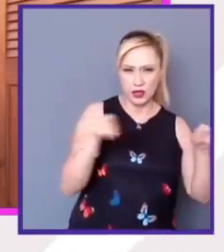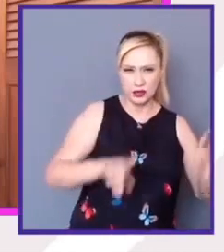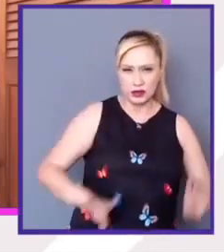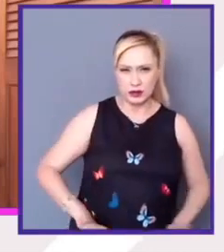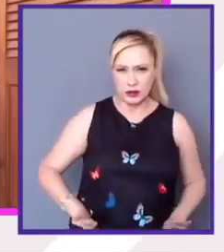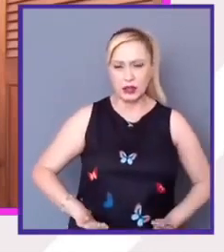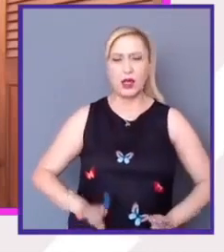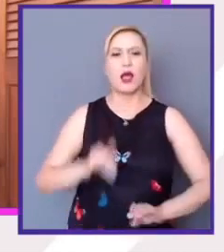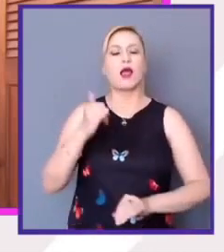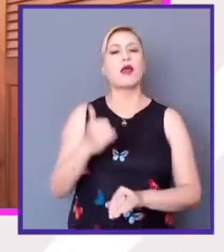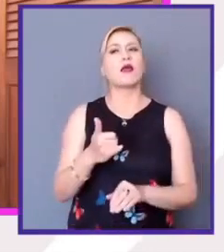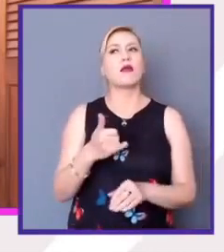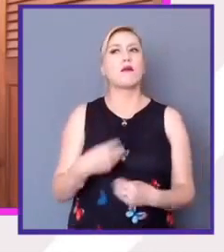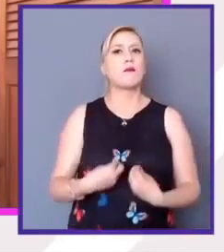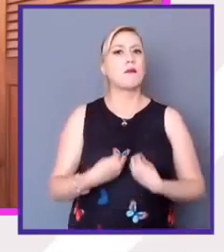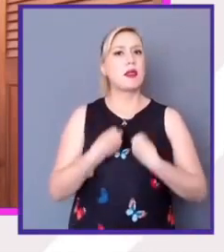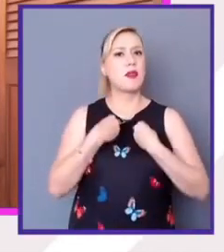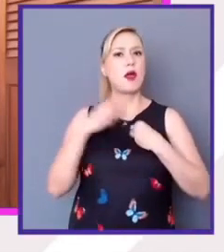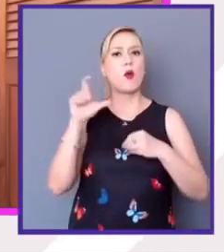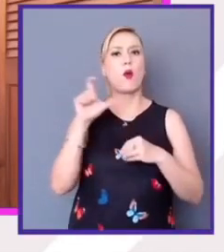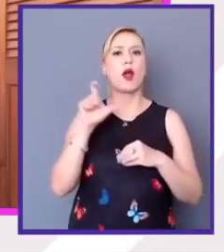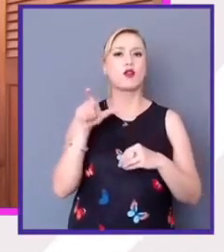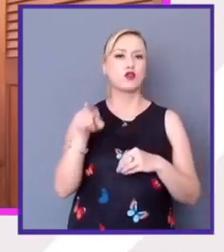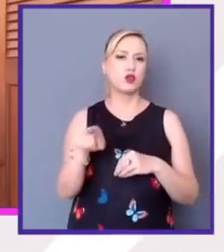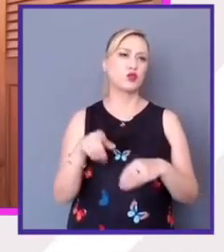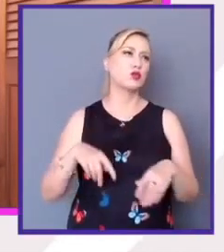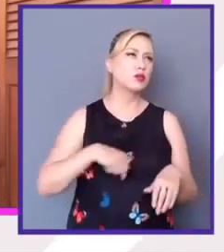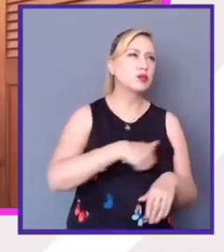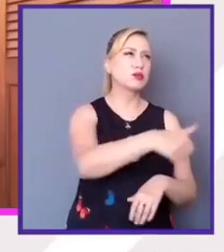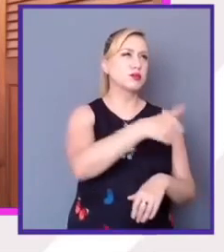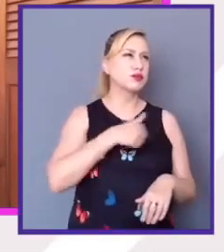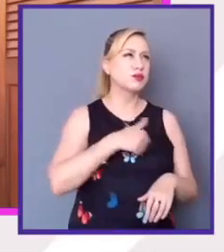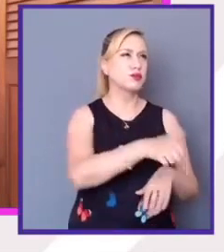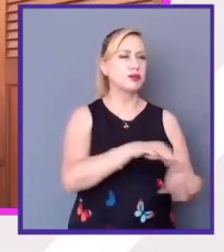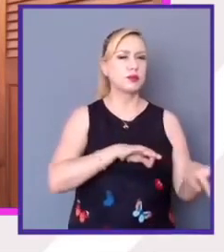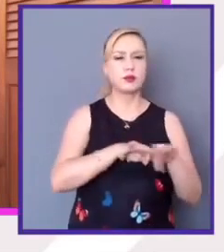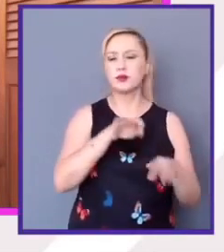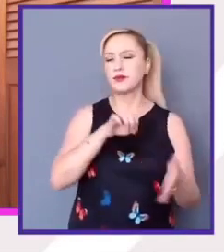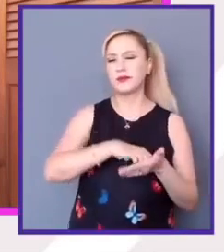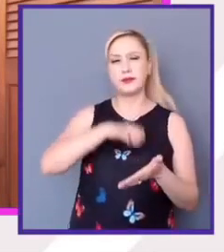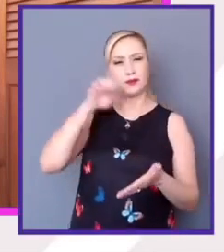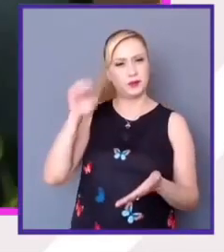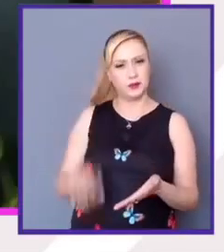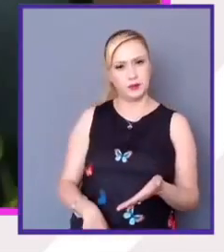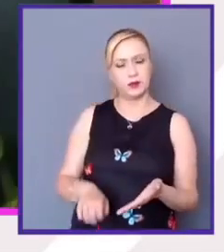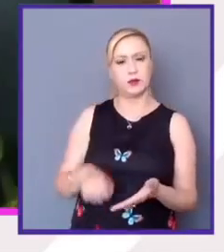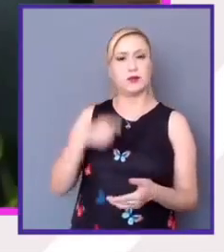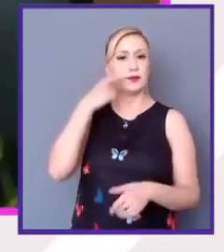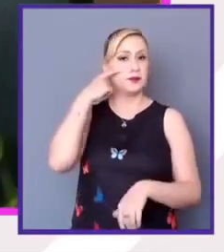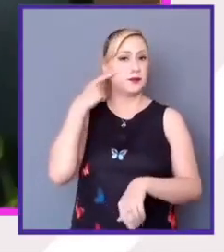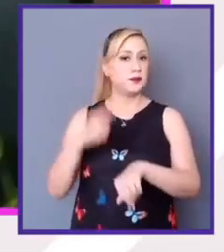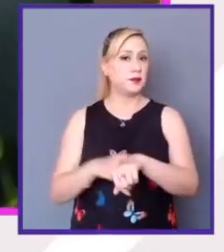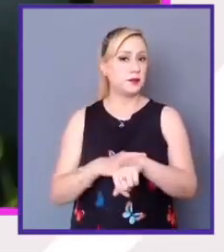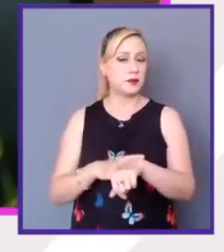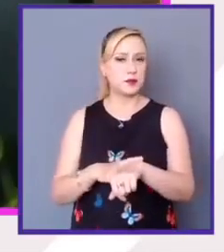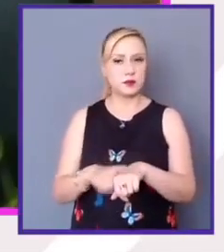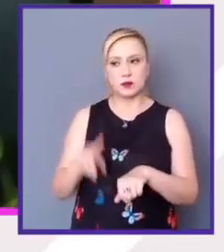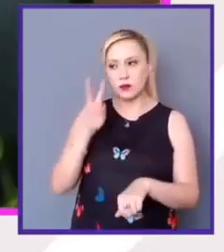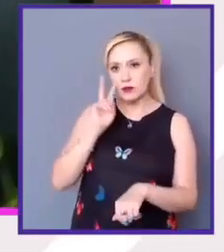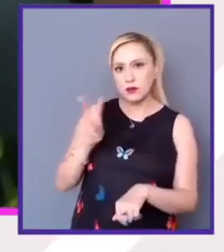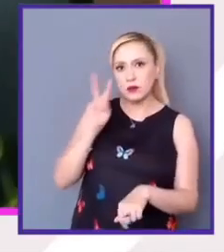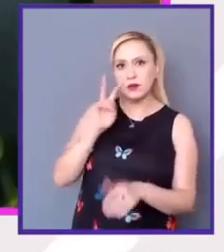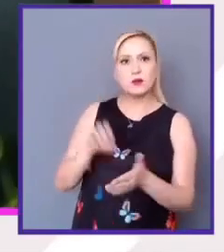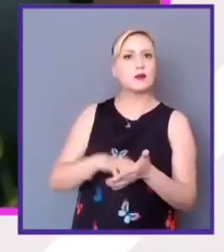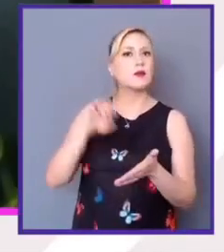de la vida de las empresas. ¿A qué voy con esto? El racismo, por ejemplo, y los sesgos raciales se van viendo, ya nos ponían ahorita el ejemplo